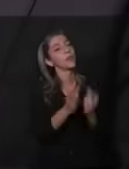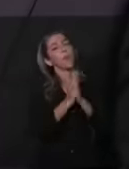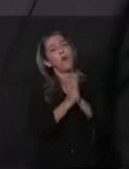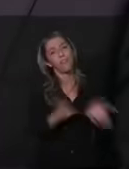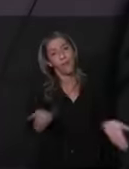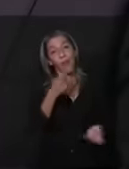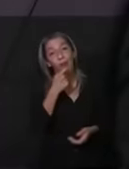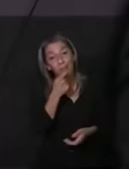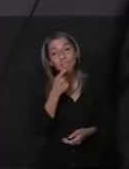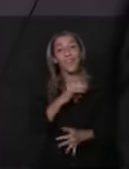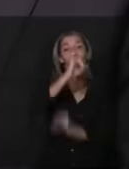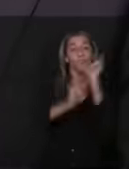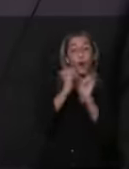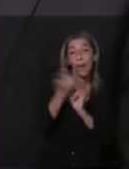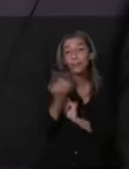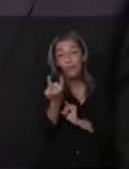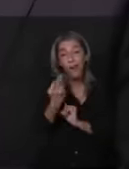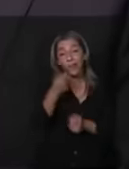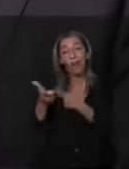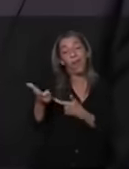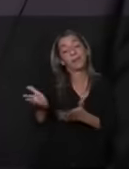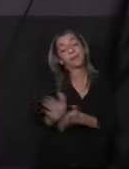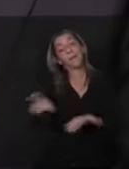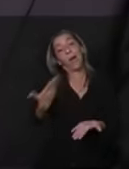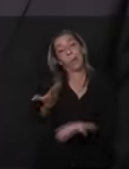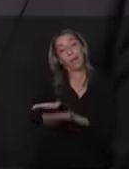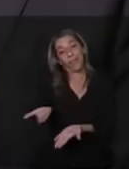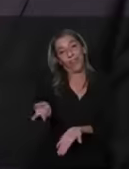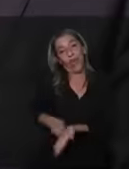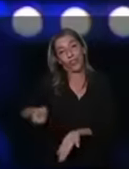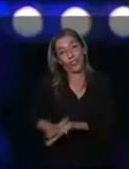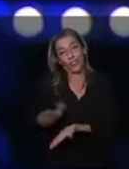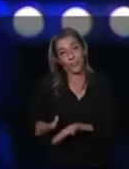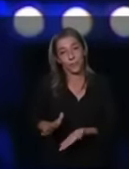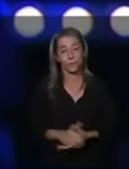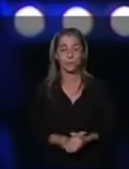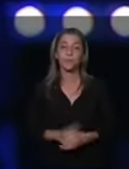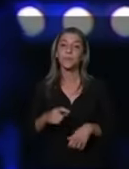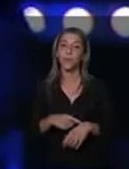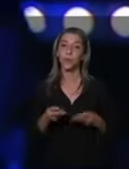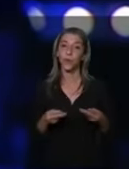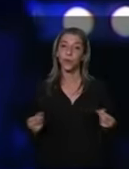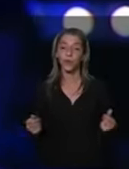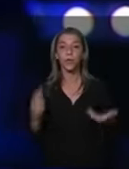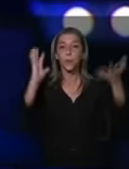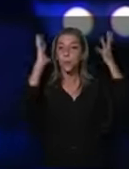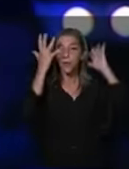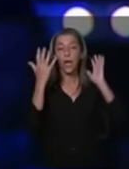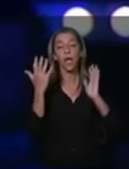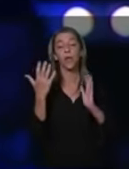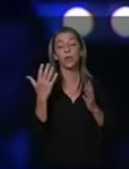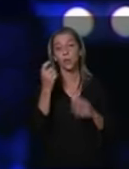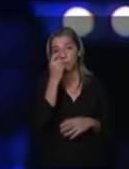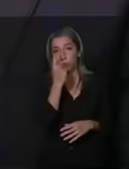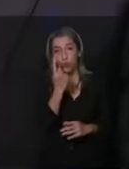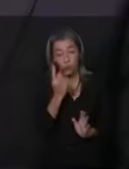porque te pasaron información falsa. Culminó el tiempo, candidato Javier Milei. Tiene exactamente un segundo si quiere concluir su idea,